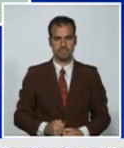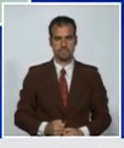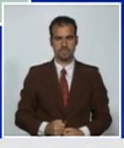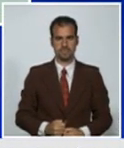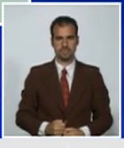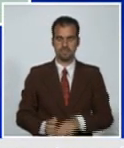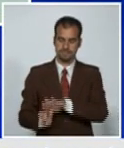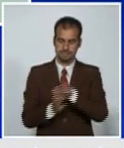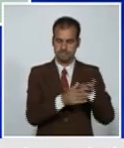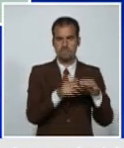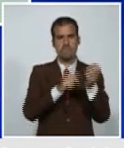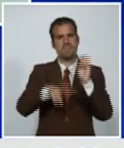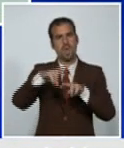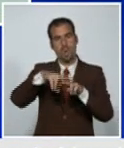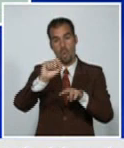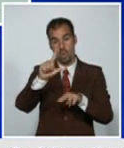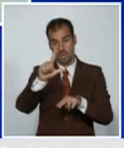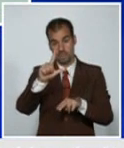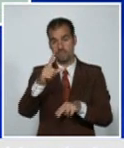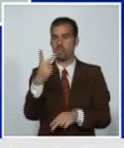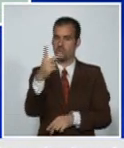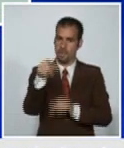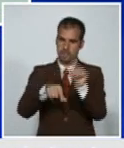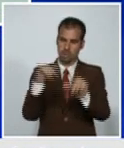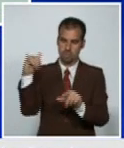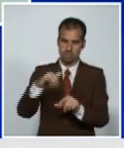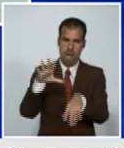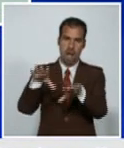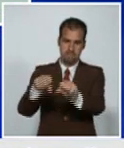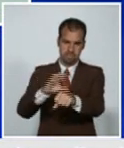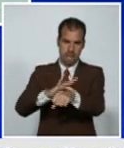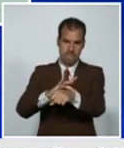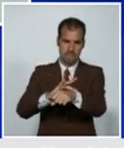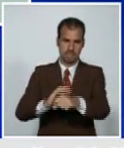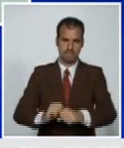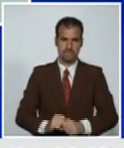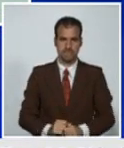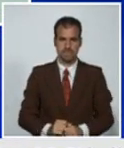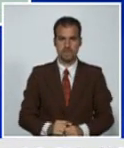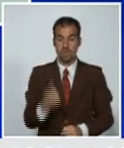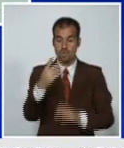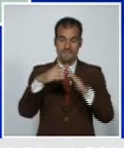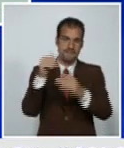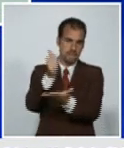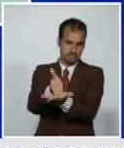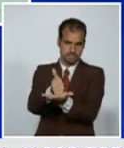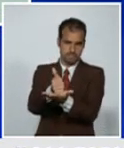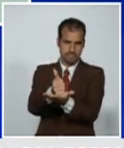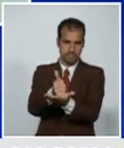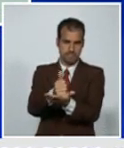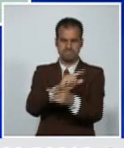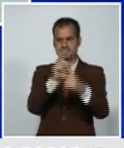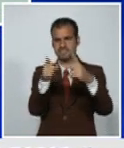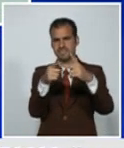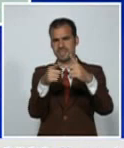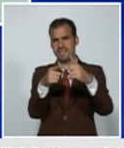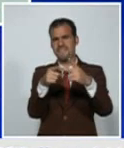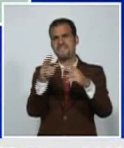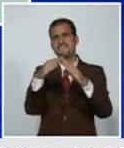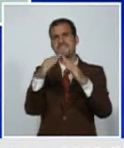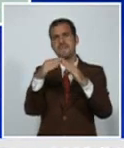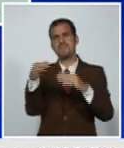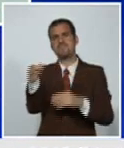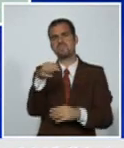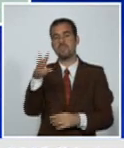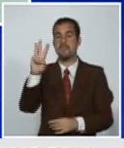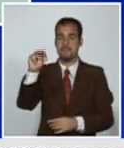2 casos importados, uno del municipio de Holguín, uno del municipio Mayarí,